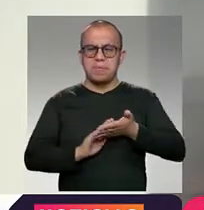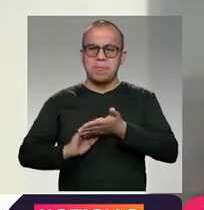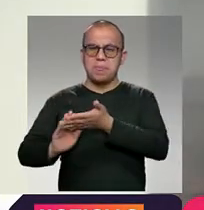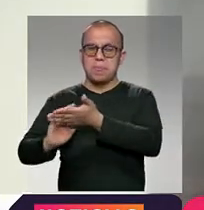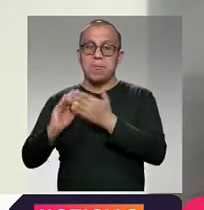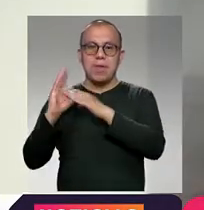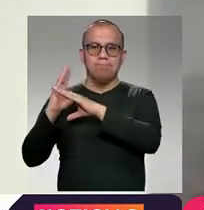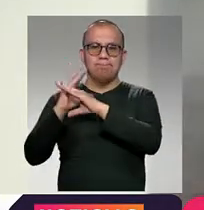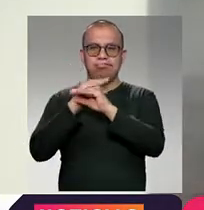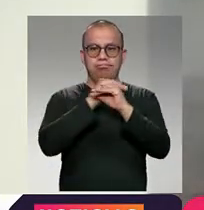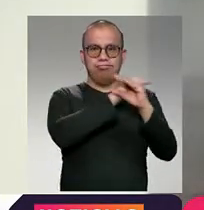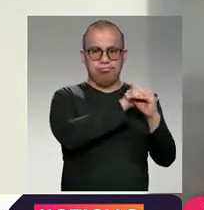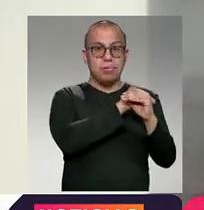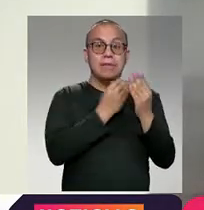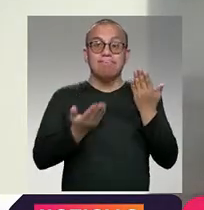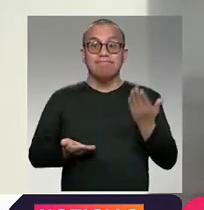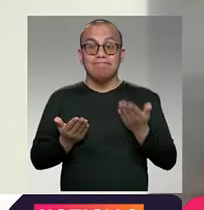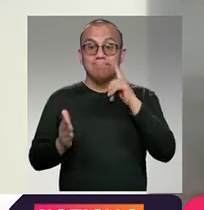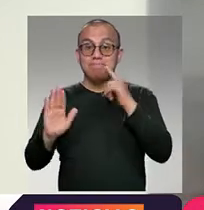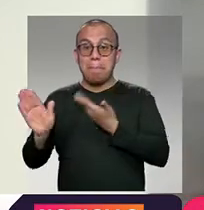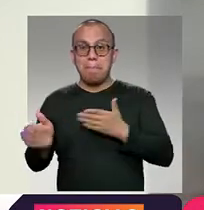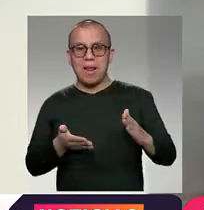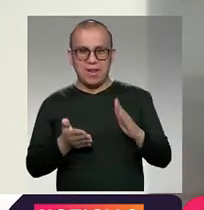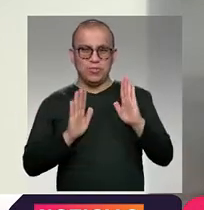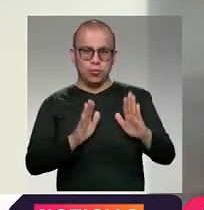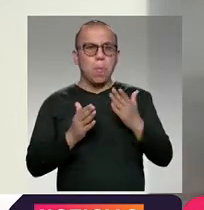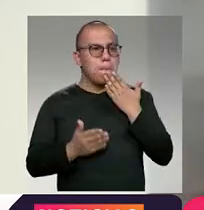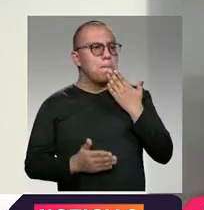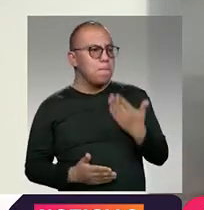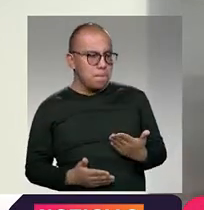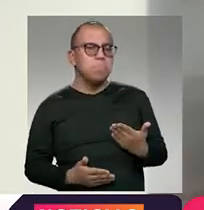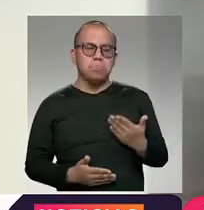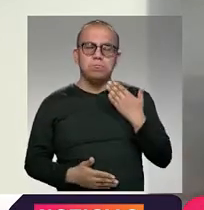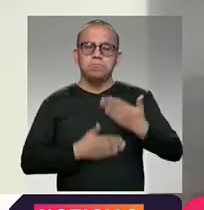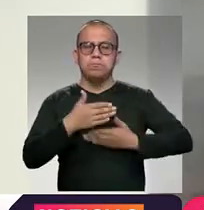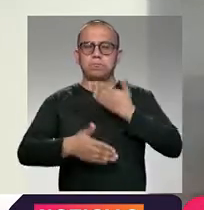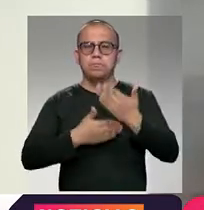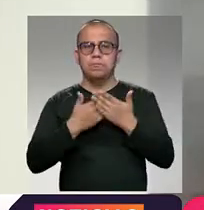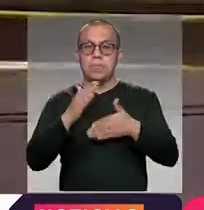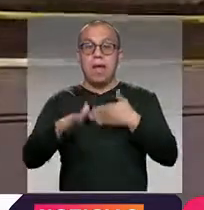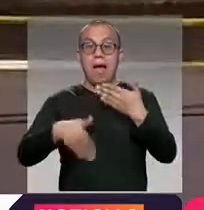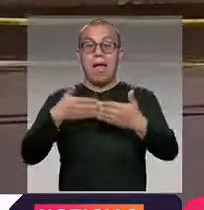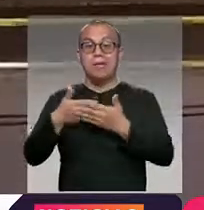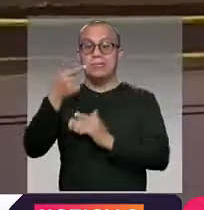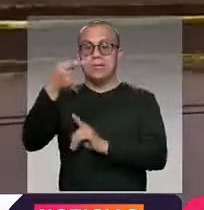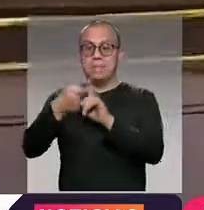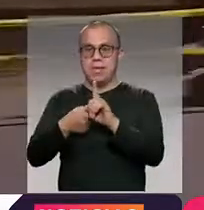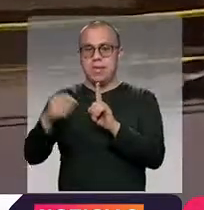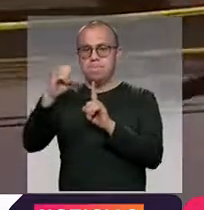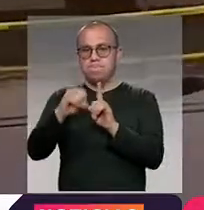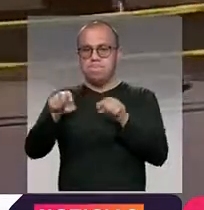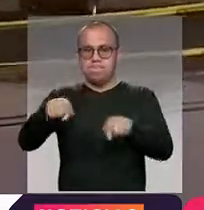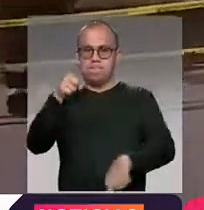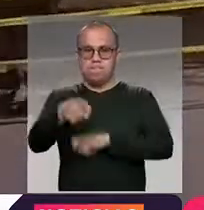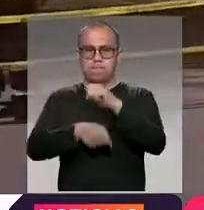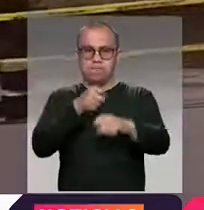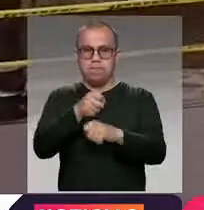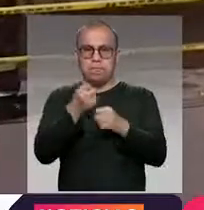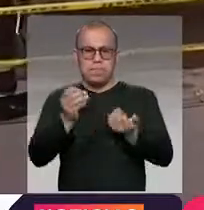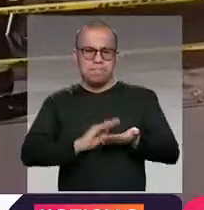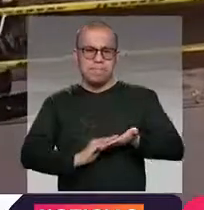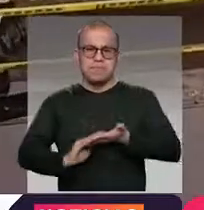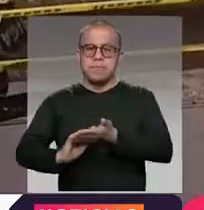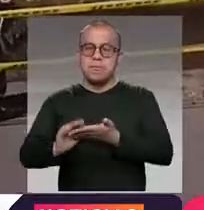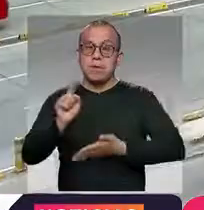especialmente en la noche, en la medida que los planes de manejo de tráfico no lo autorizan, y van a estar hasta el mes de octubre de este año. Los mantenimientos hacen parte